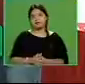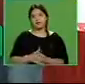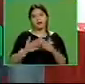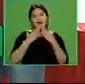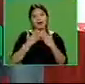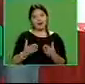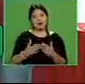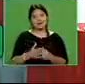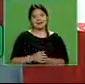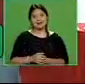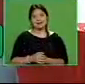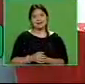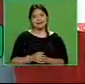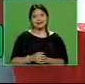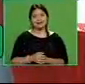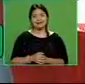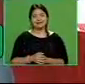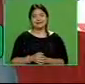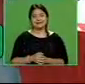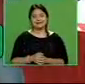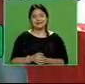gracias. Gracias a